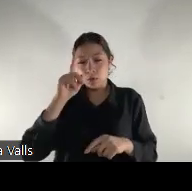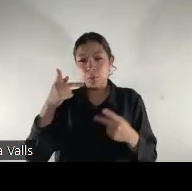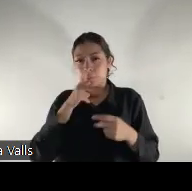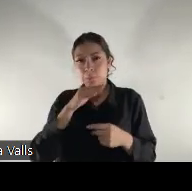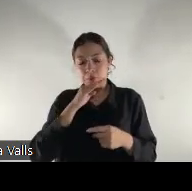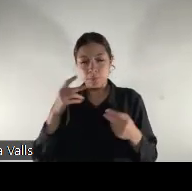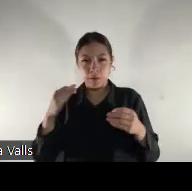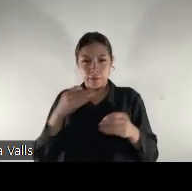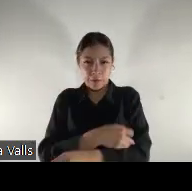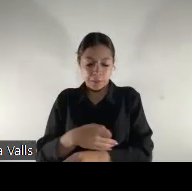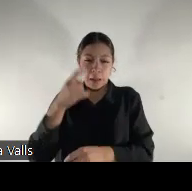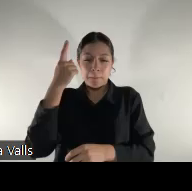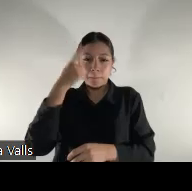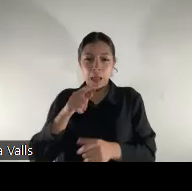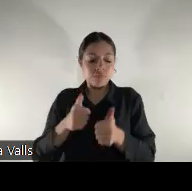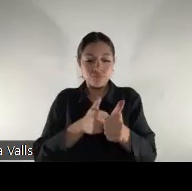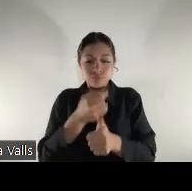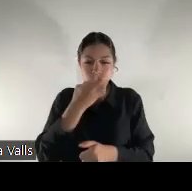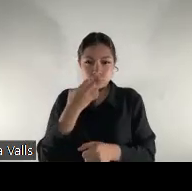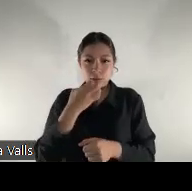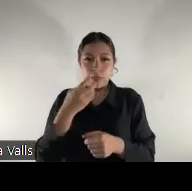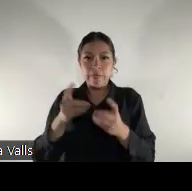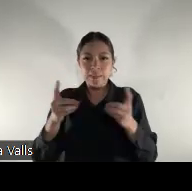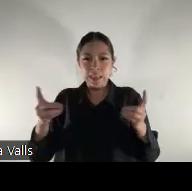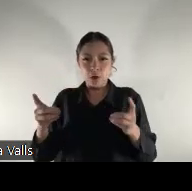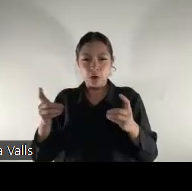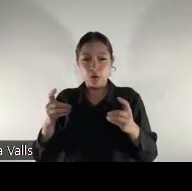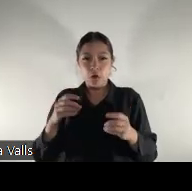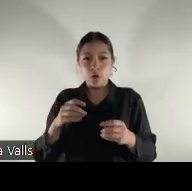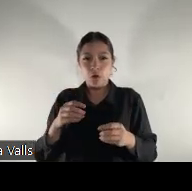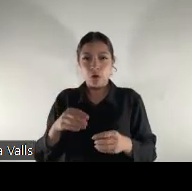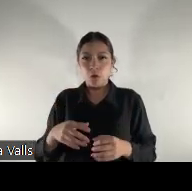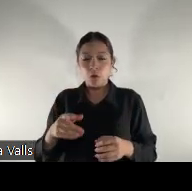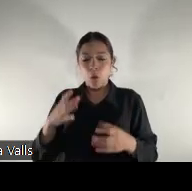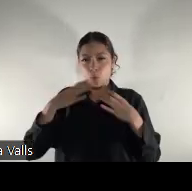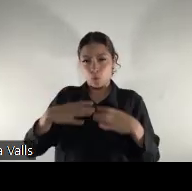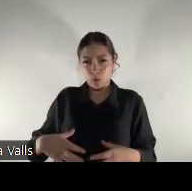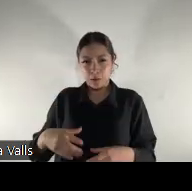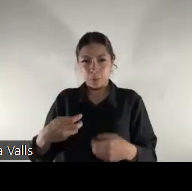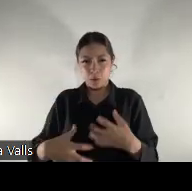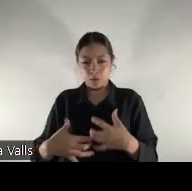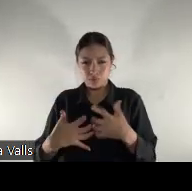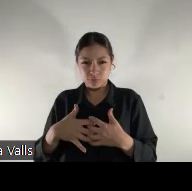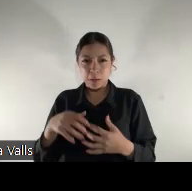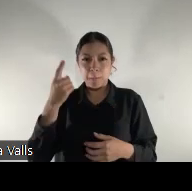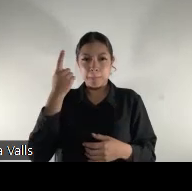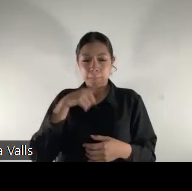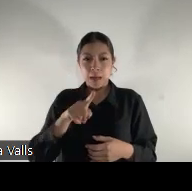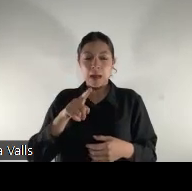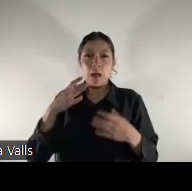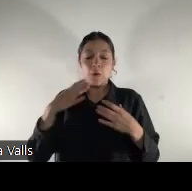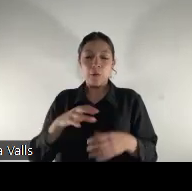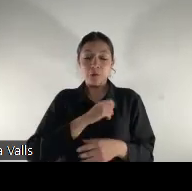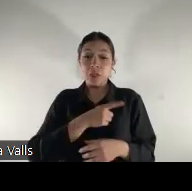del desarrollo psicomotor en la consulta de atención al niño sano en su centro de salud. Sin embargo,